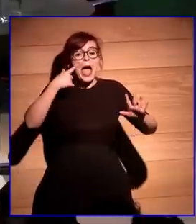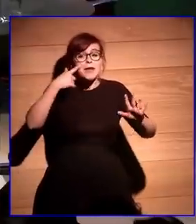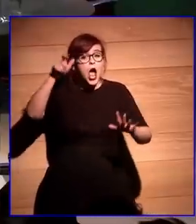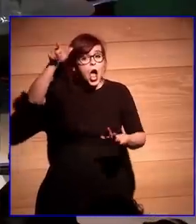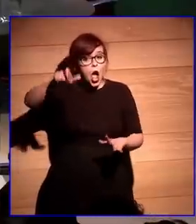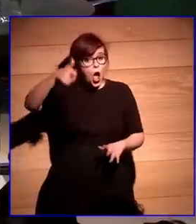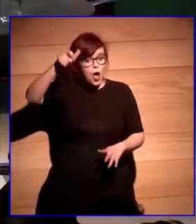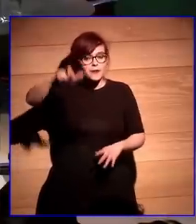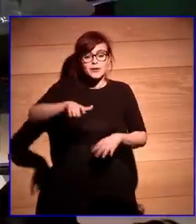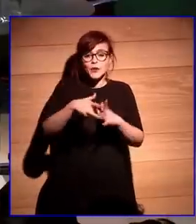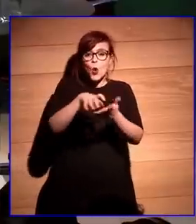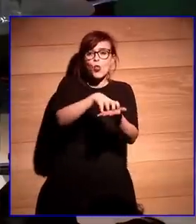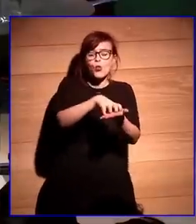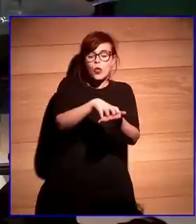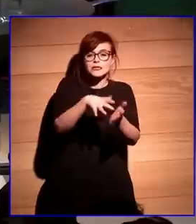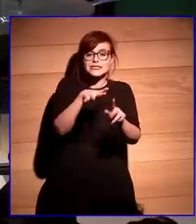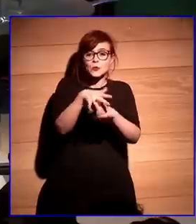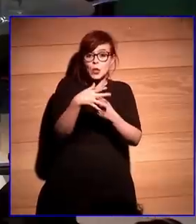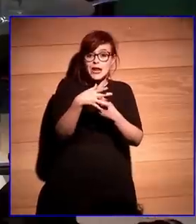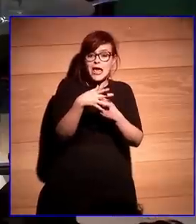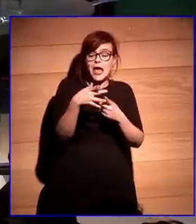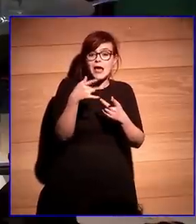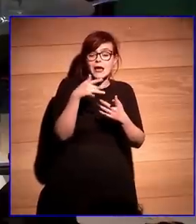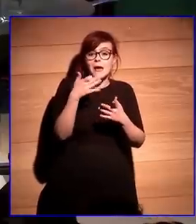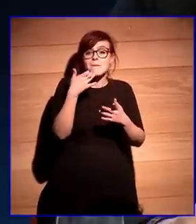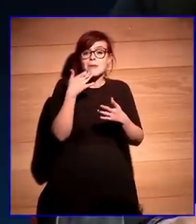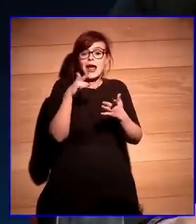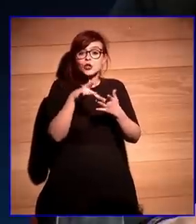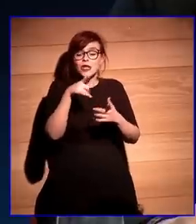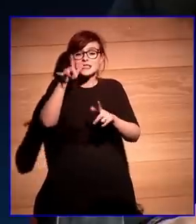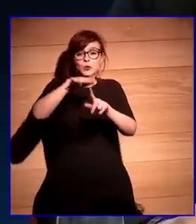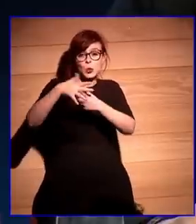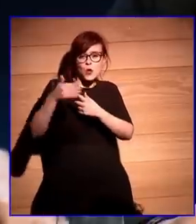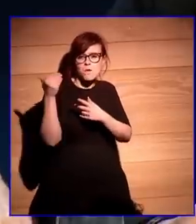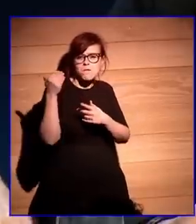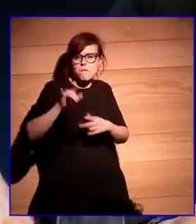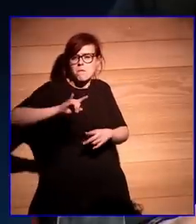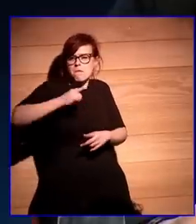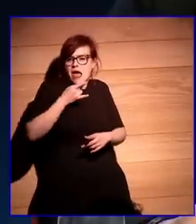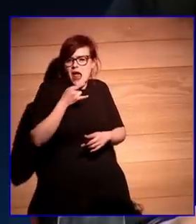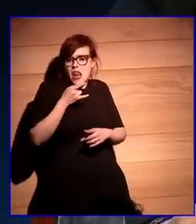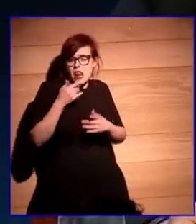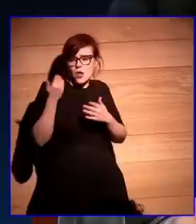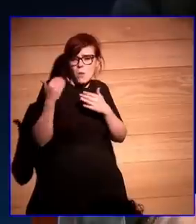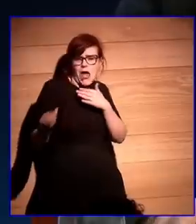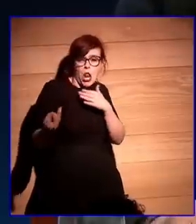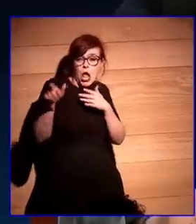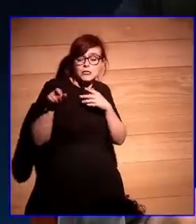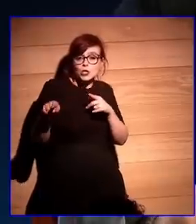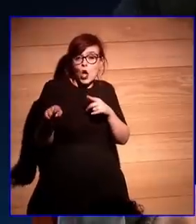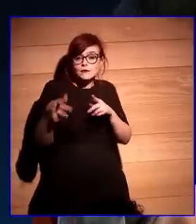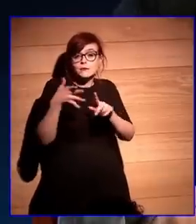para esa disyuntiva que plantea, diga, o bien esto, para hablar del mal, o bien esto, y tendría que ser o mal esto, o mal esto, claro, o mal esto.